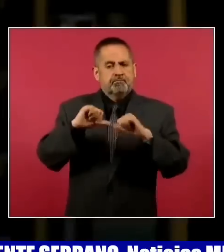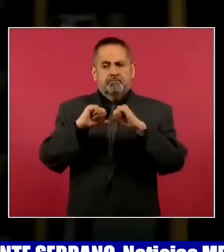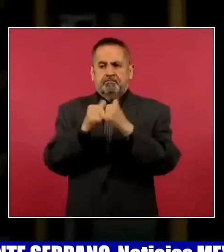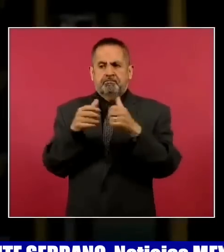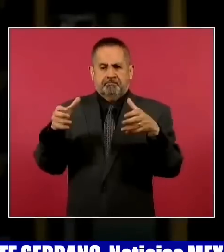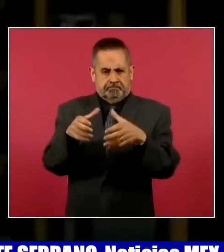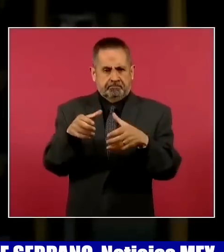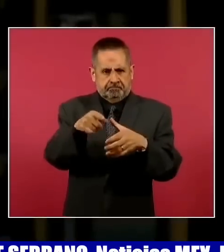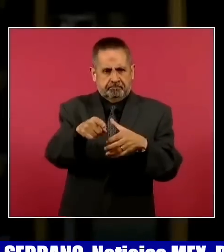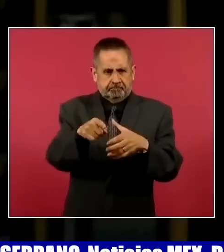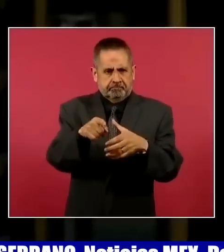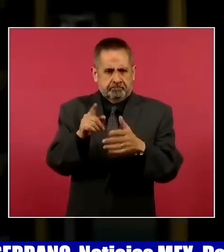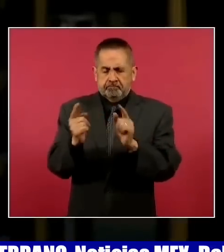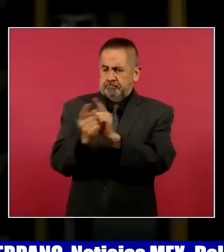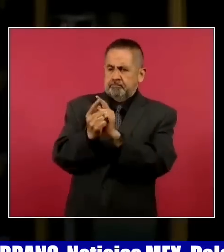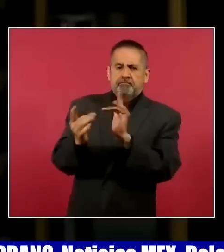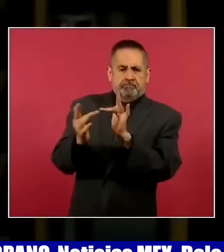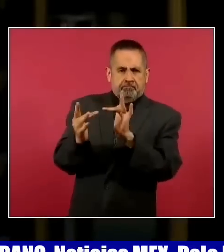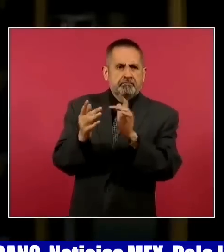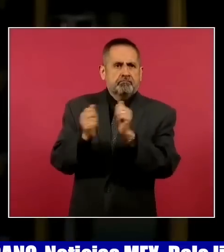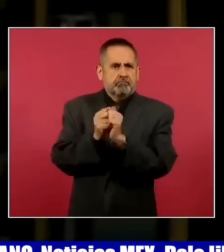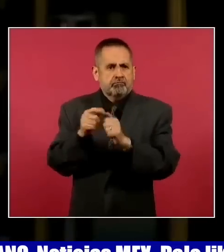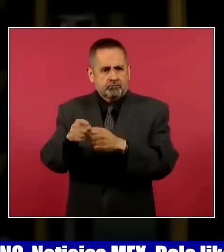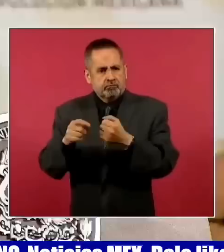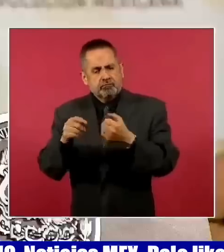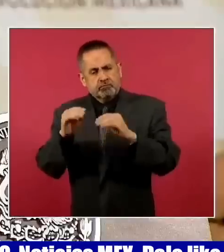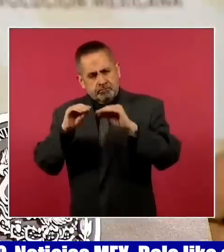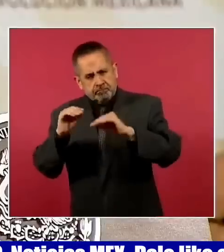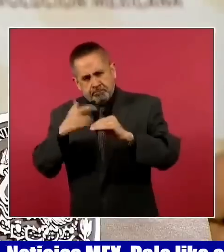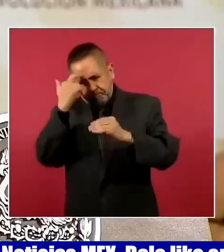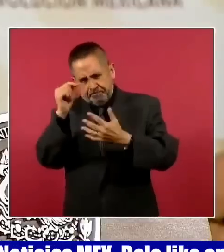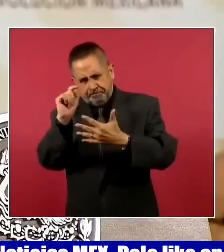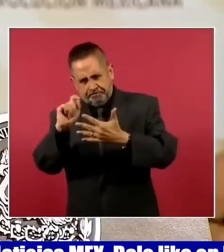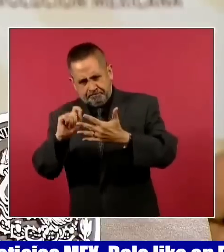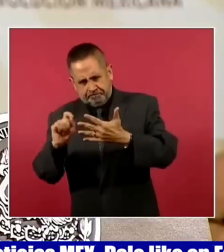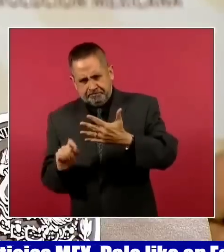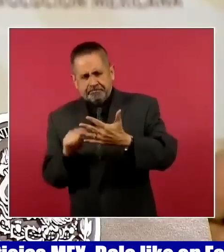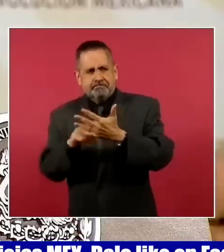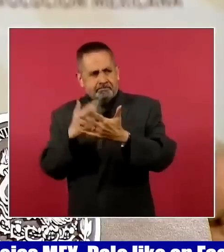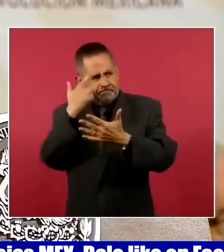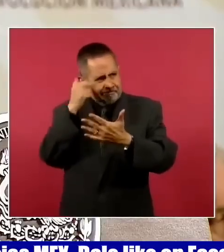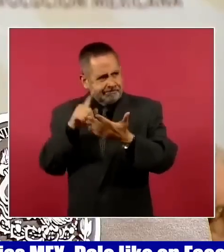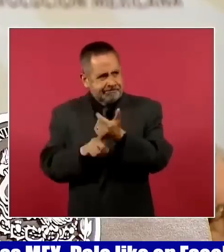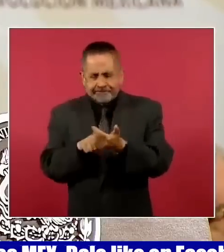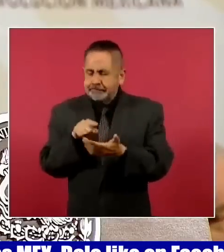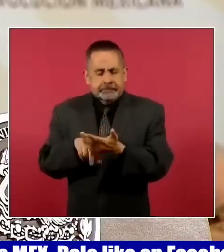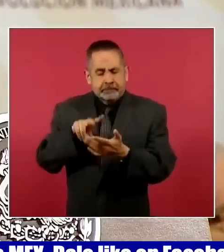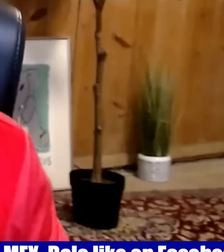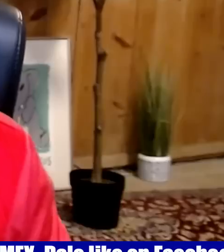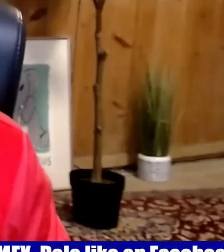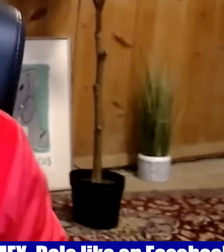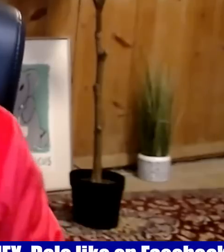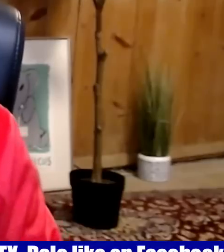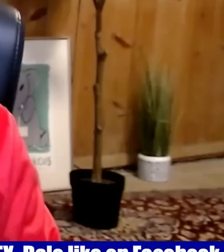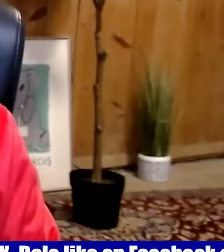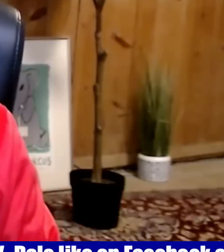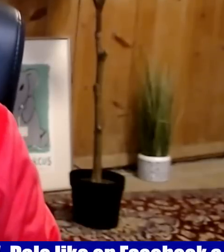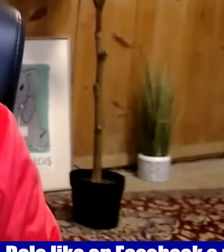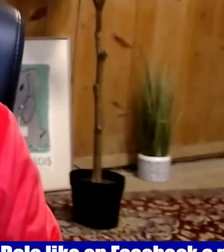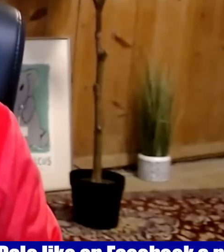va a conseguir un sistema de salud pública como el de Dinamarca o mejor, pues la atención médica y los medicamentos van a ser